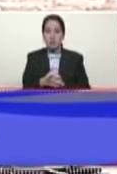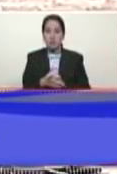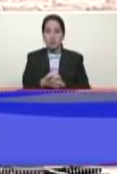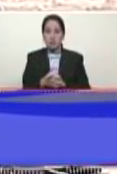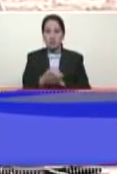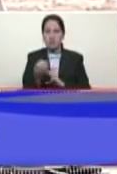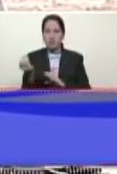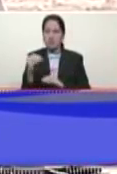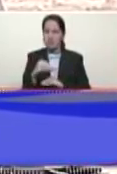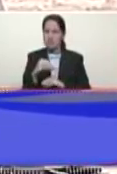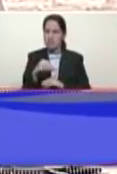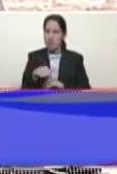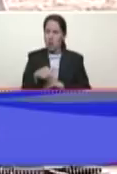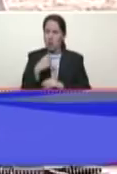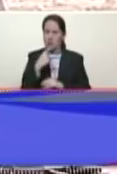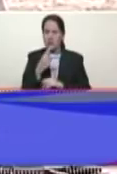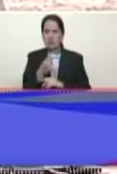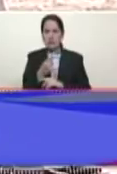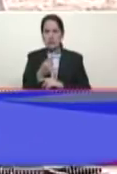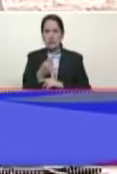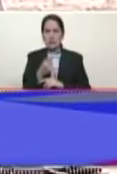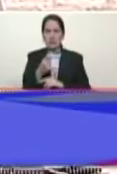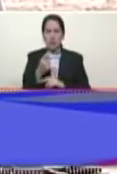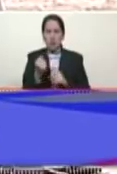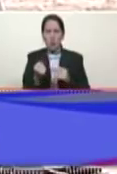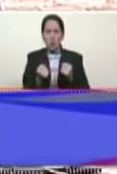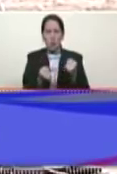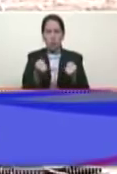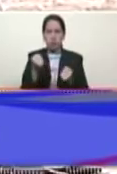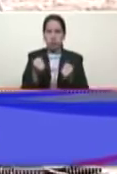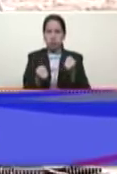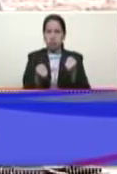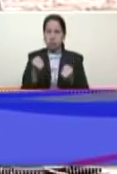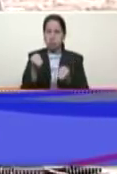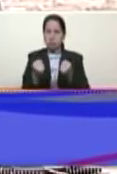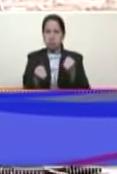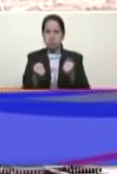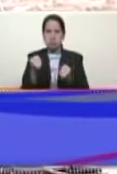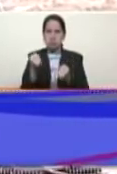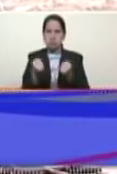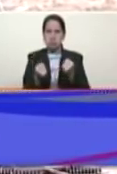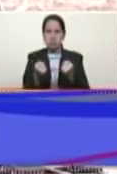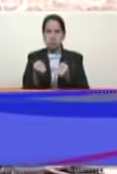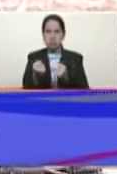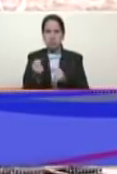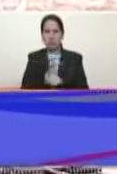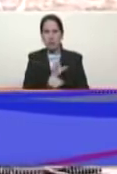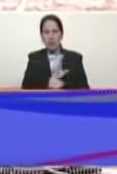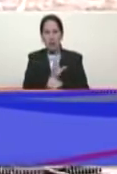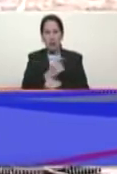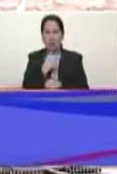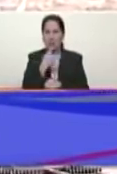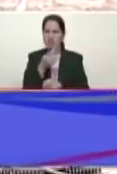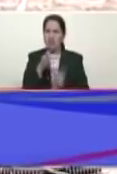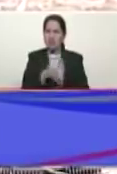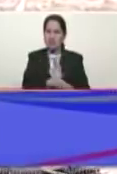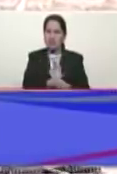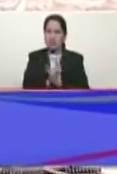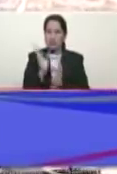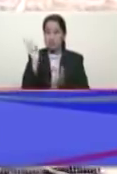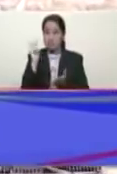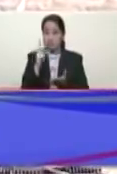Además, hoy salen diciendo que una patrulla del ejército venezolano ingresó a territorio